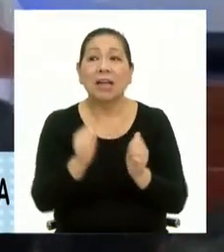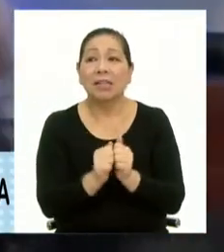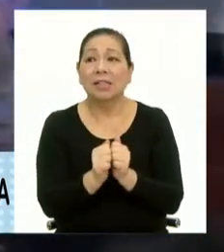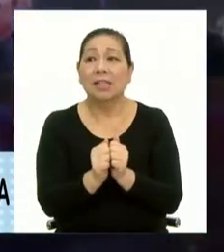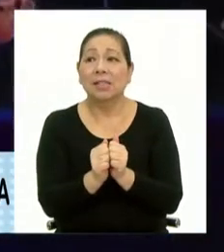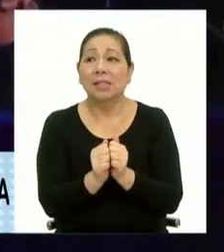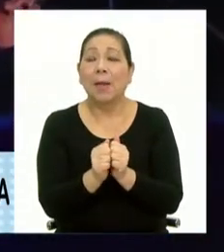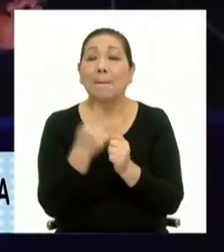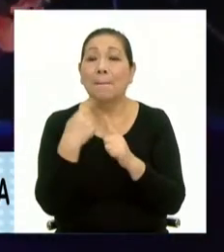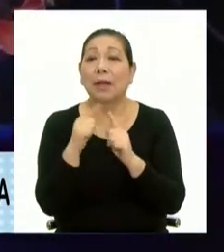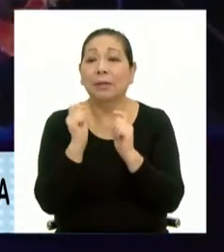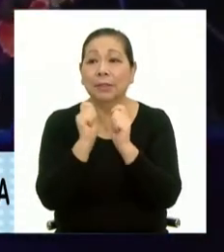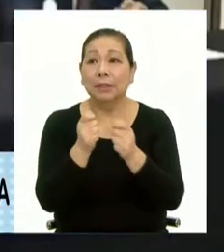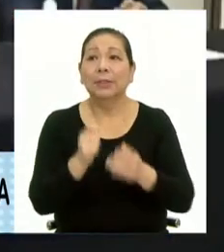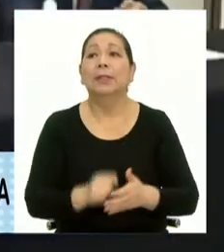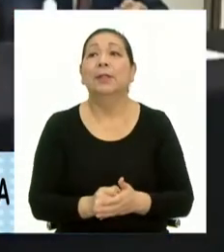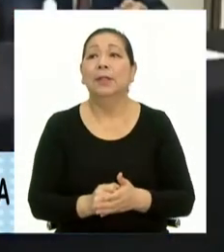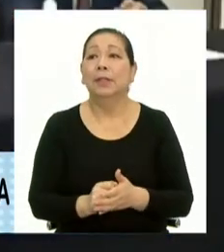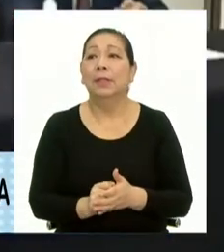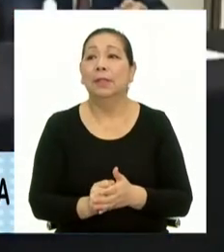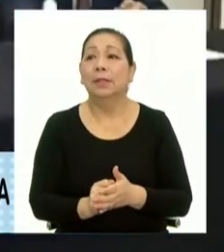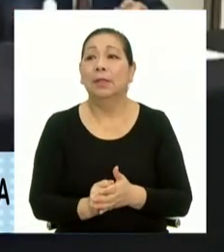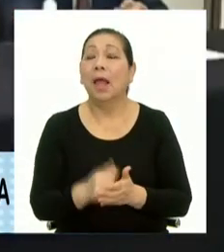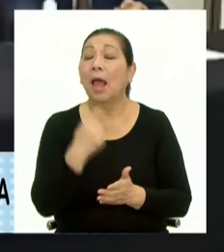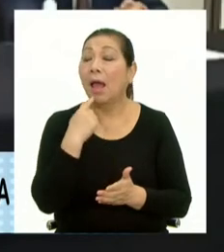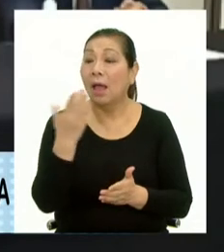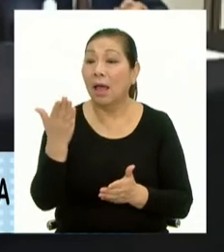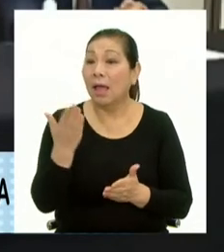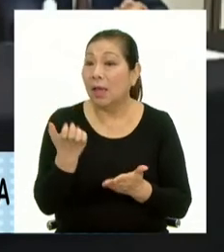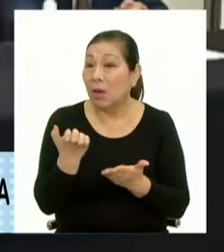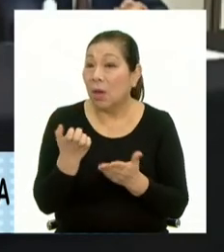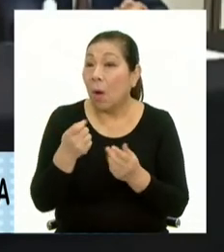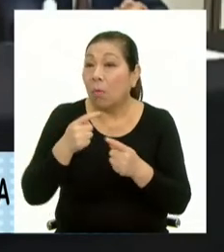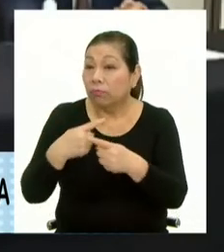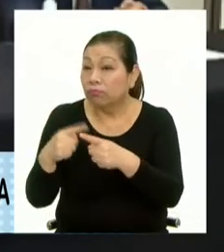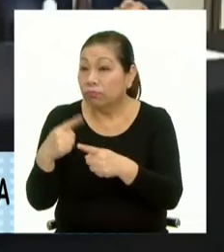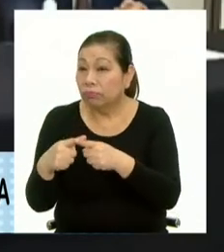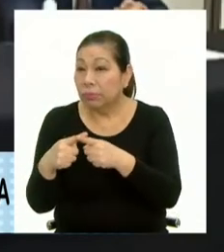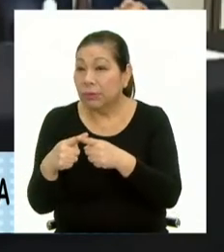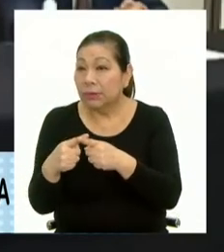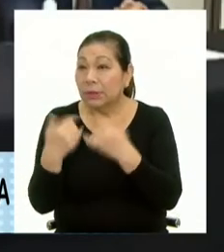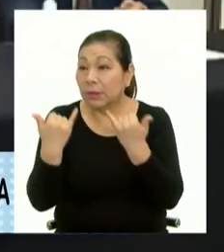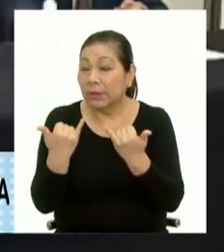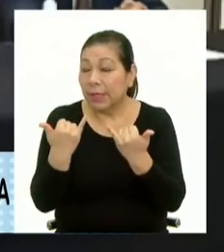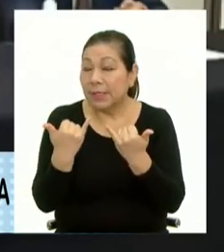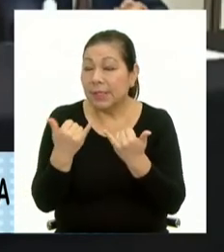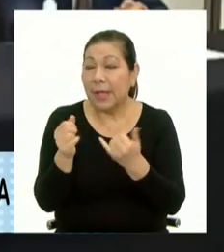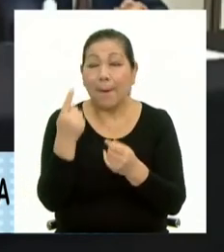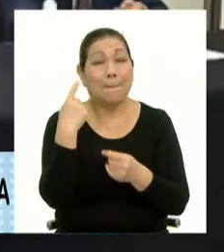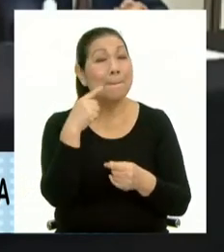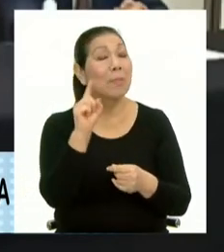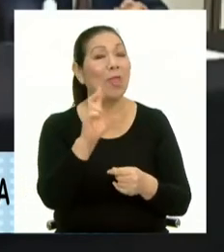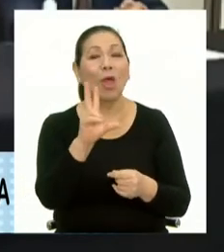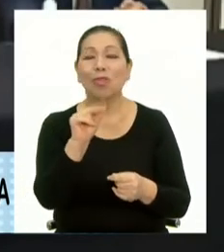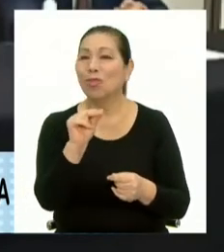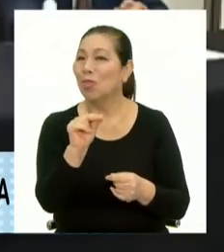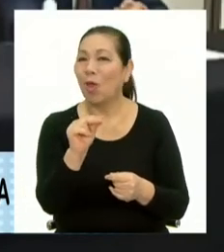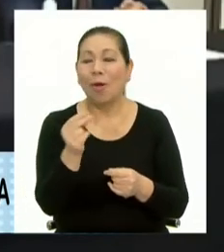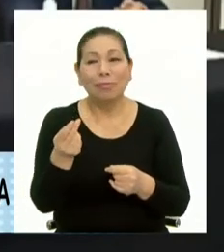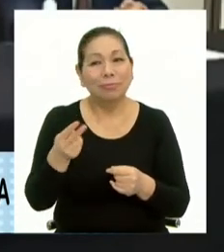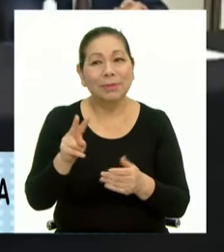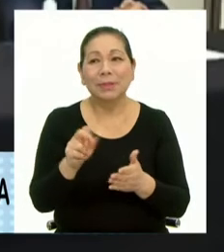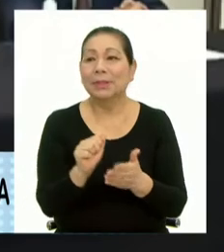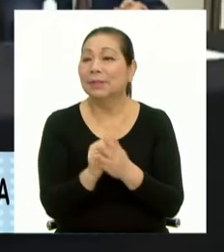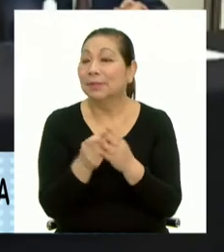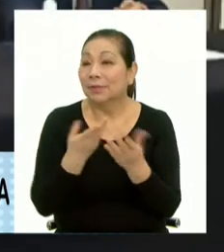la calificación crediticia. A Elucop, a pesar de las múltiples reiterativos de esta superintendencia, no logró implementar